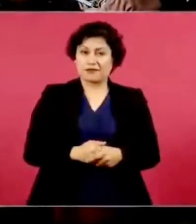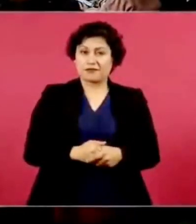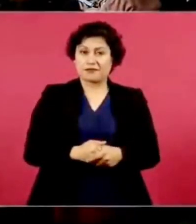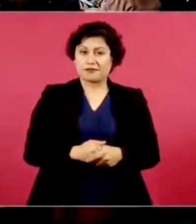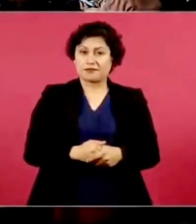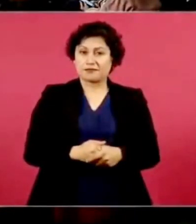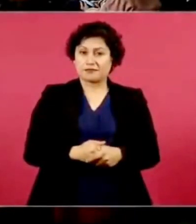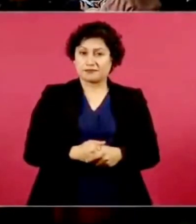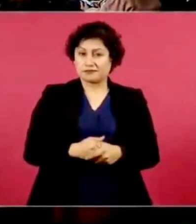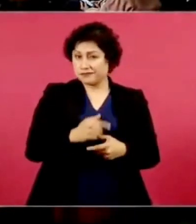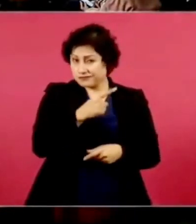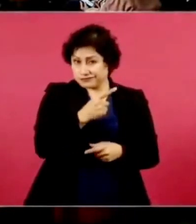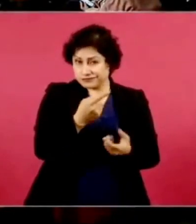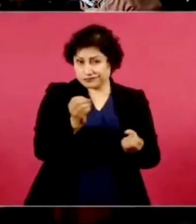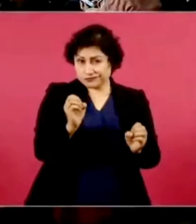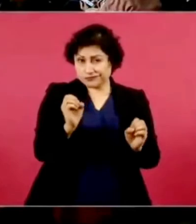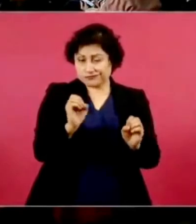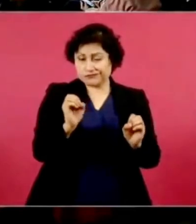No.